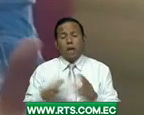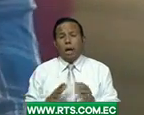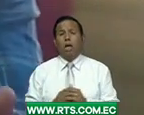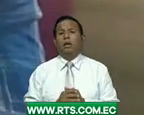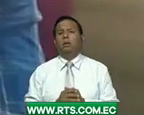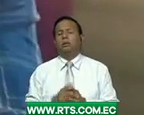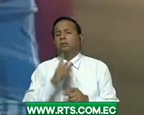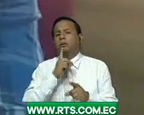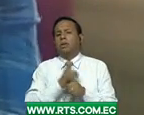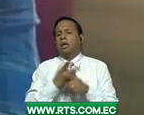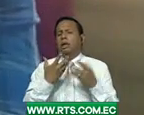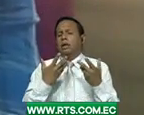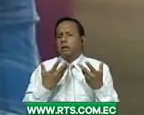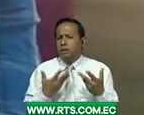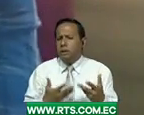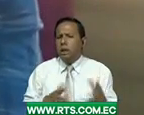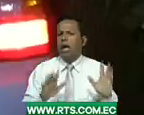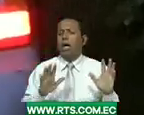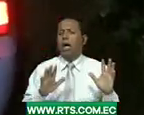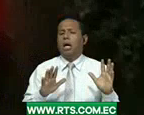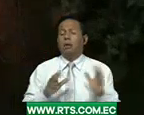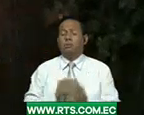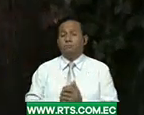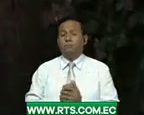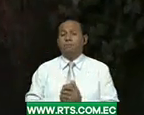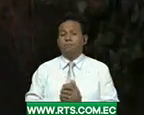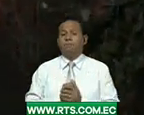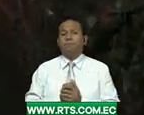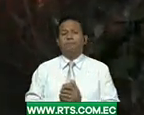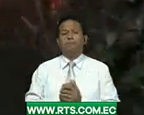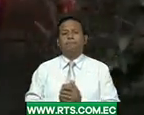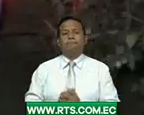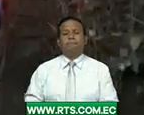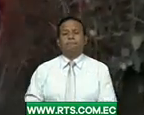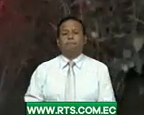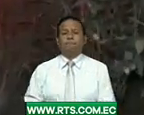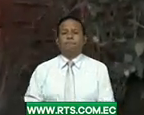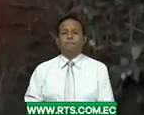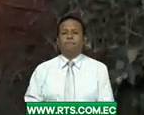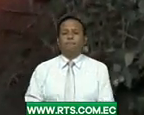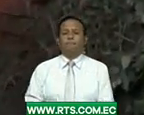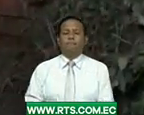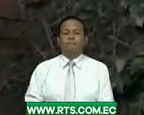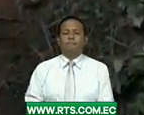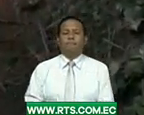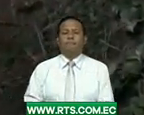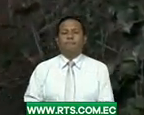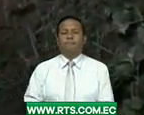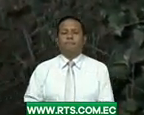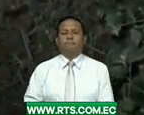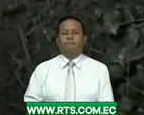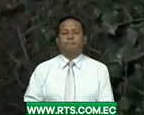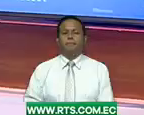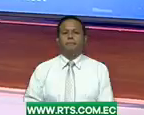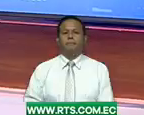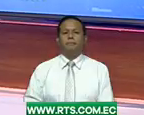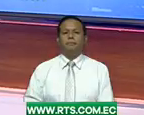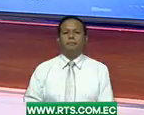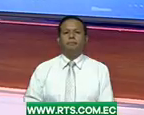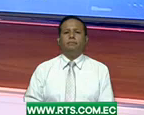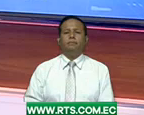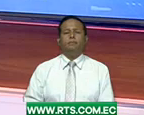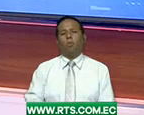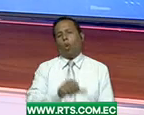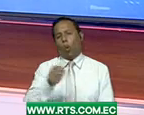Digamos que gracias a Dios estaba aún con vida. Con cámaras de Eduardo García desde la provincia de Manabí, informó Wendy Delgado.